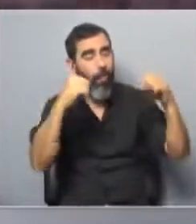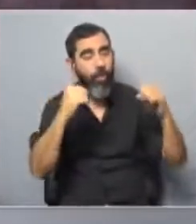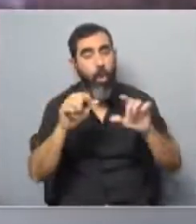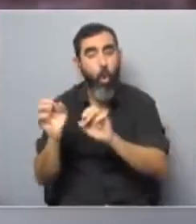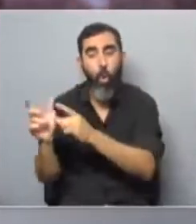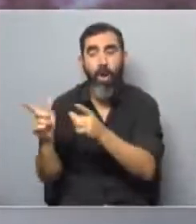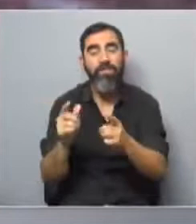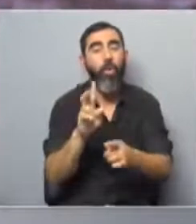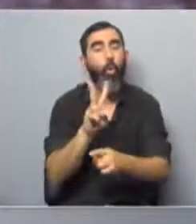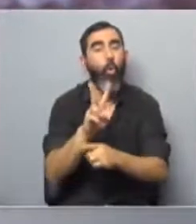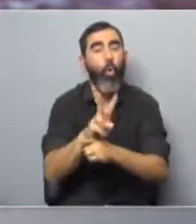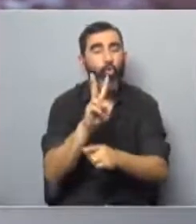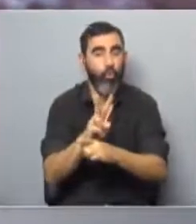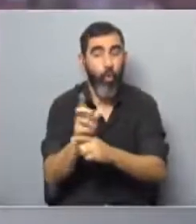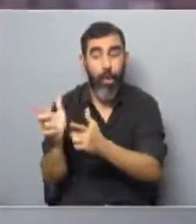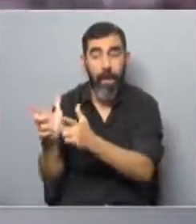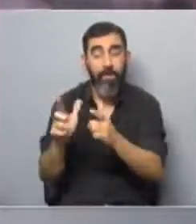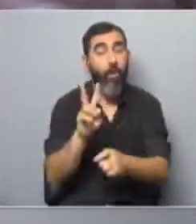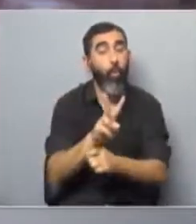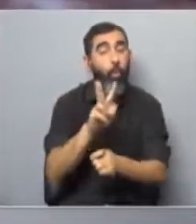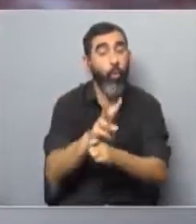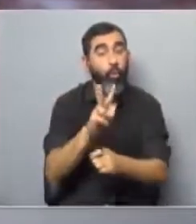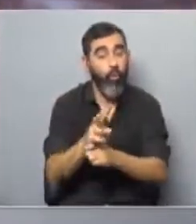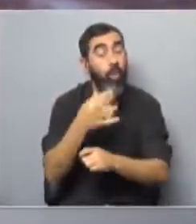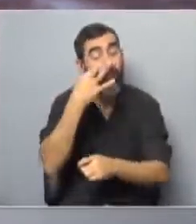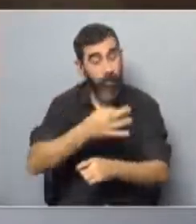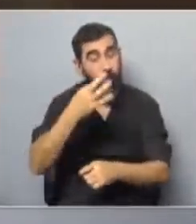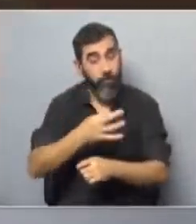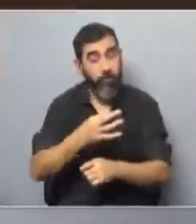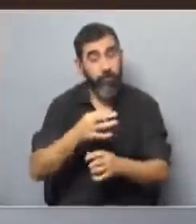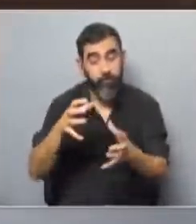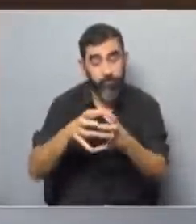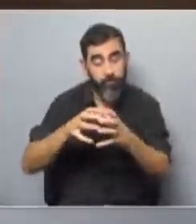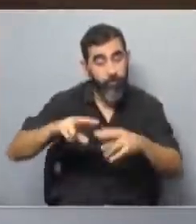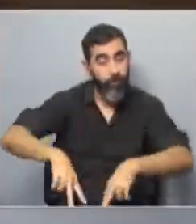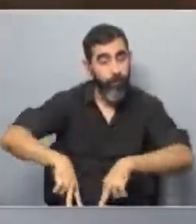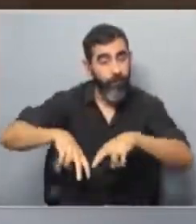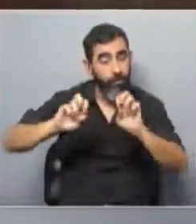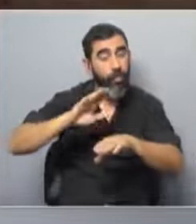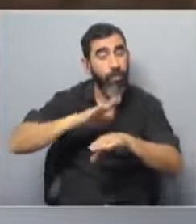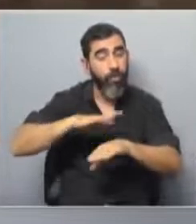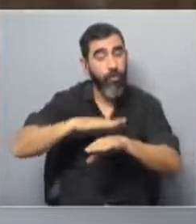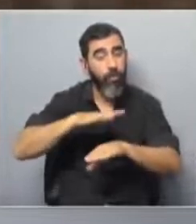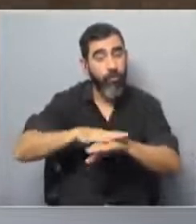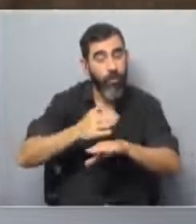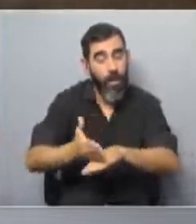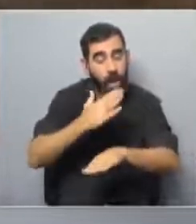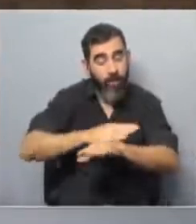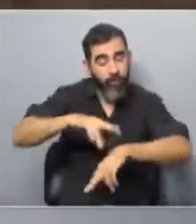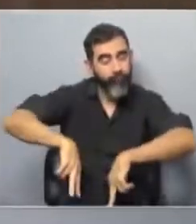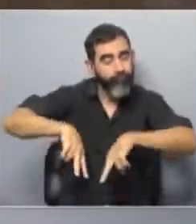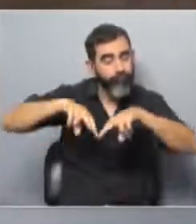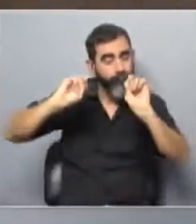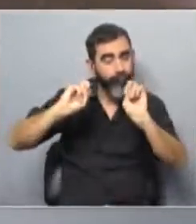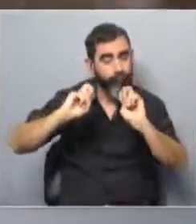caza control, ¿no? La caza control es algo que en realidad hay un equipo de investigación detrás, que hay una evaluación previa de